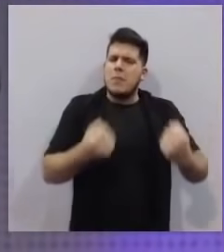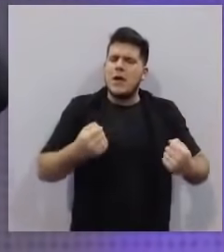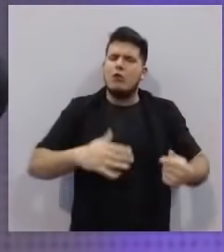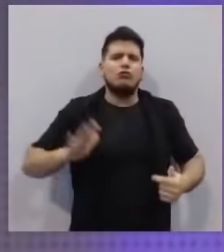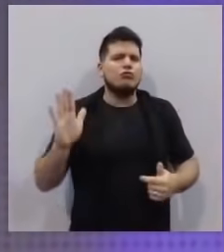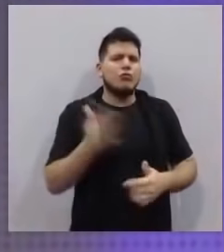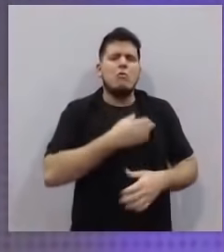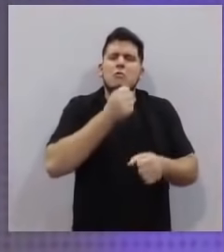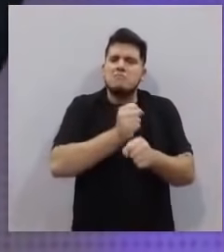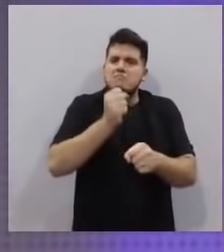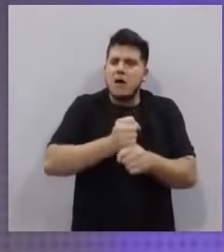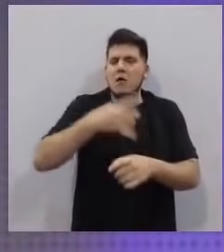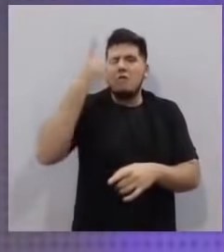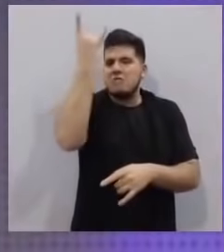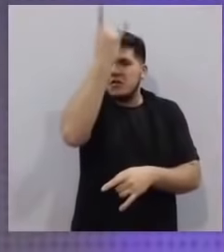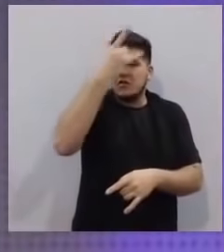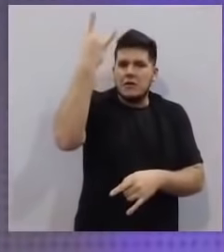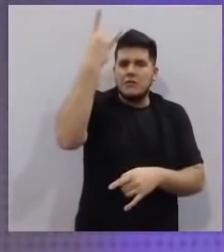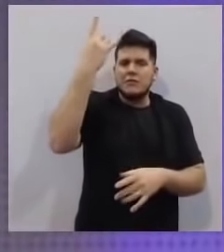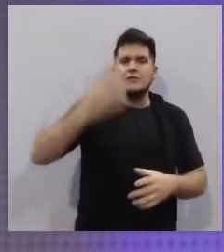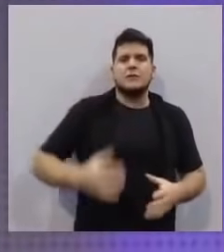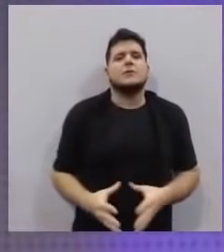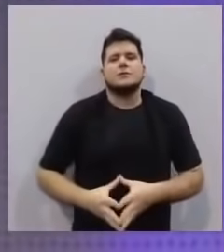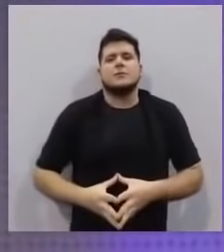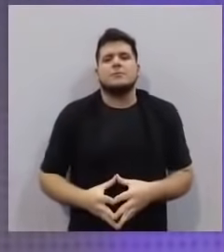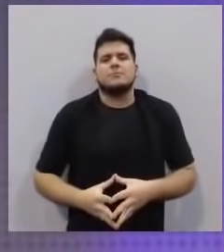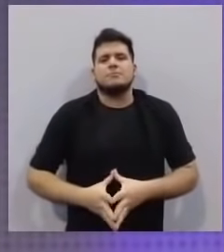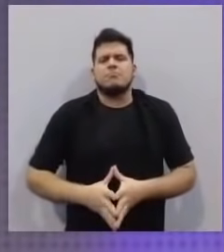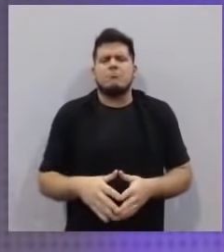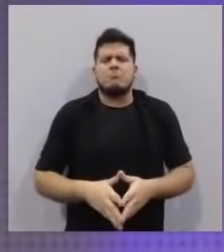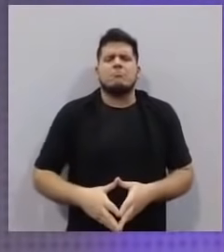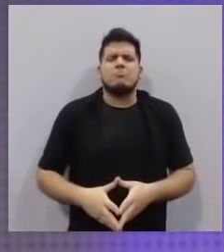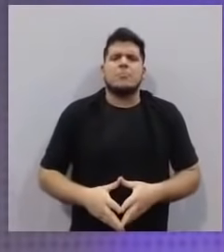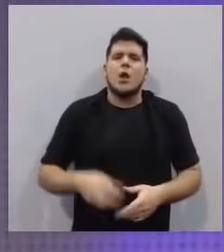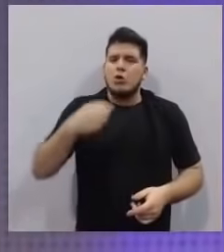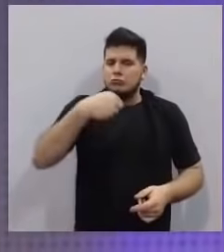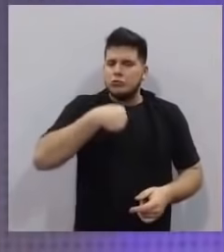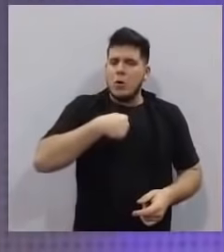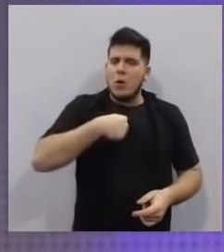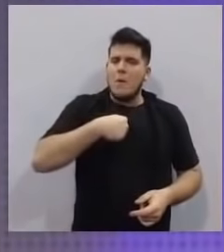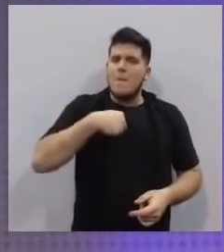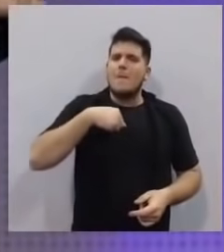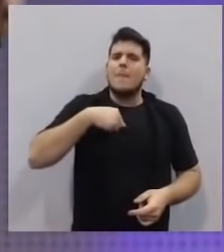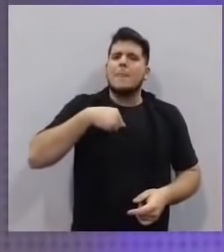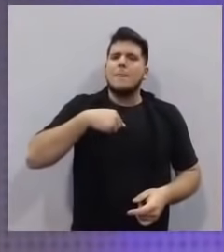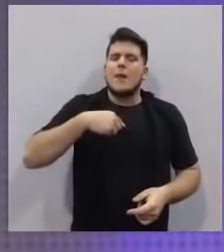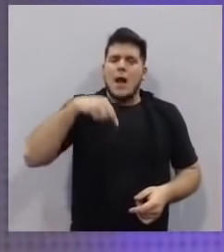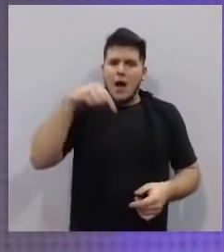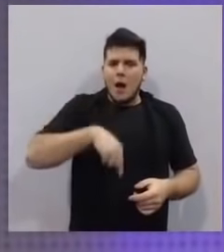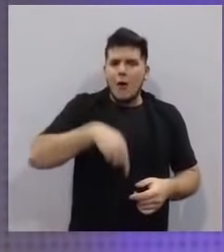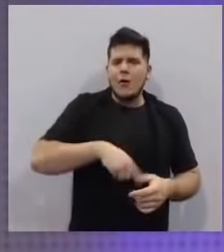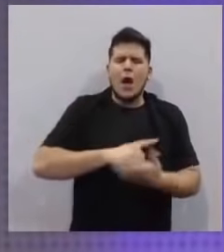resisto a no disfrutar de las bendiciones del reino de las bendiciones de la